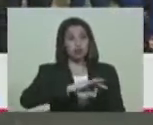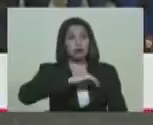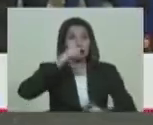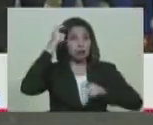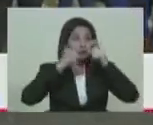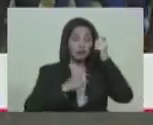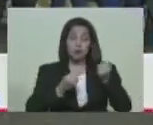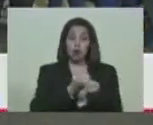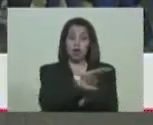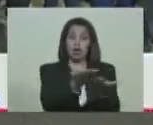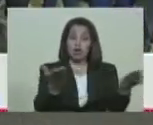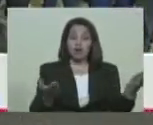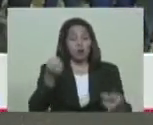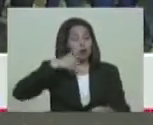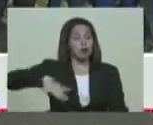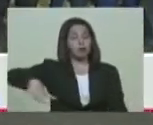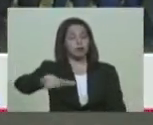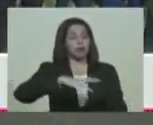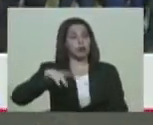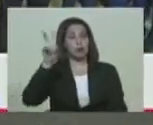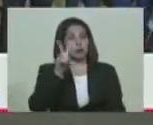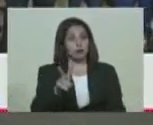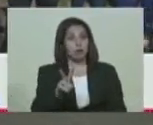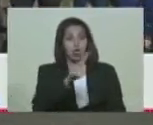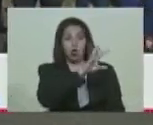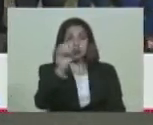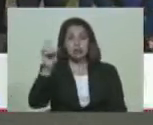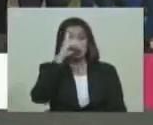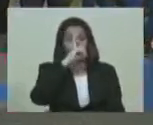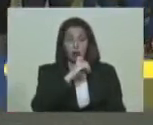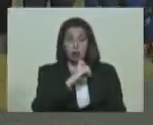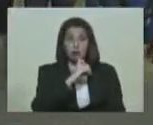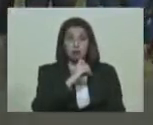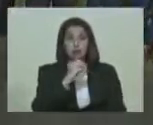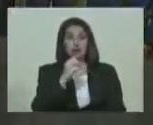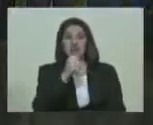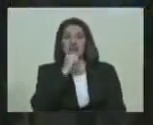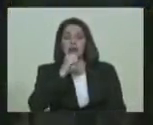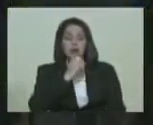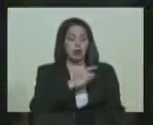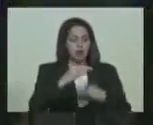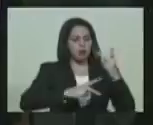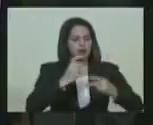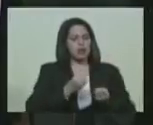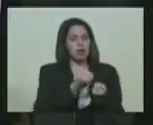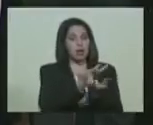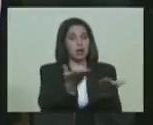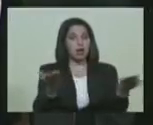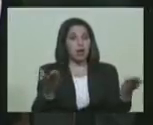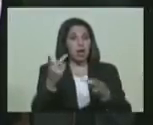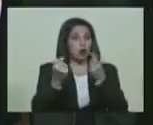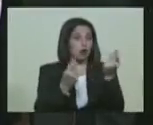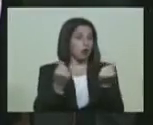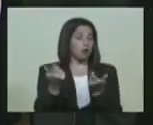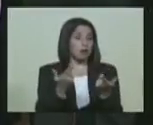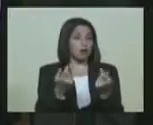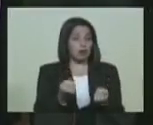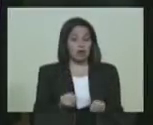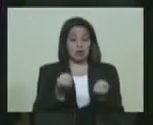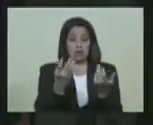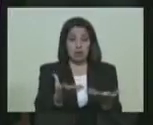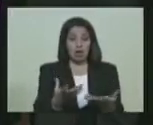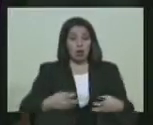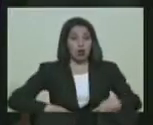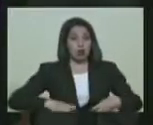ya le dio al pueblo venezolano. En 200 años, ¿quién le ha dado prosperidad económica y ha entregado la riqueza